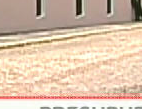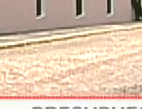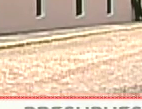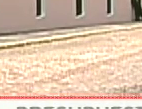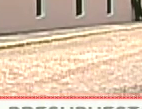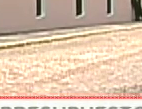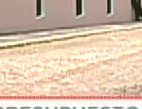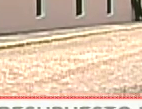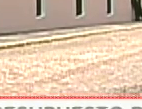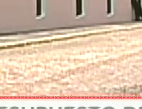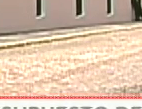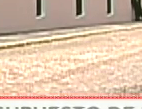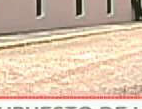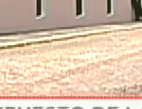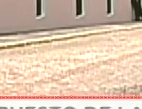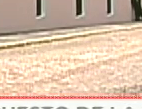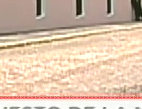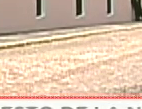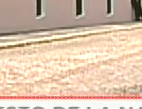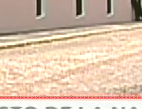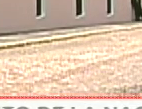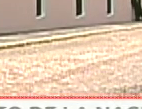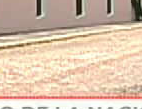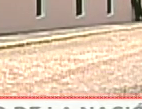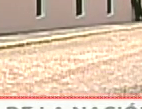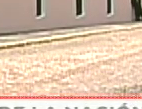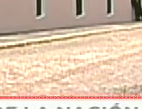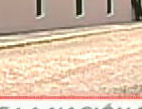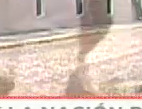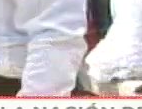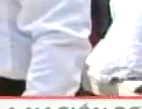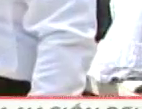Fuerza Armada Nacional Bolivariana.